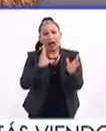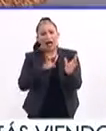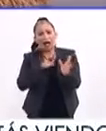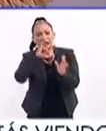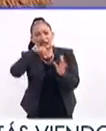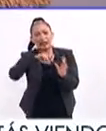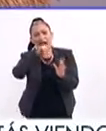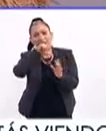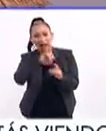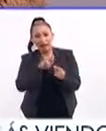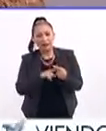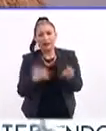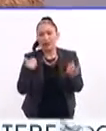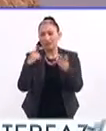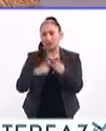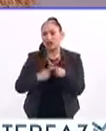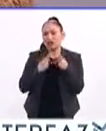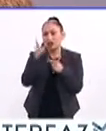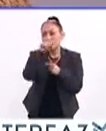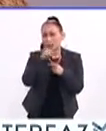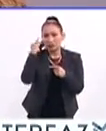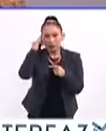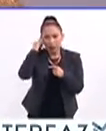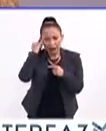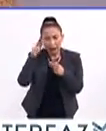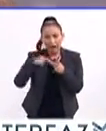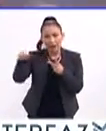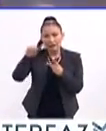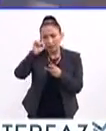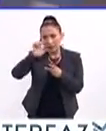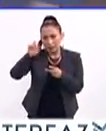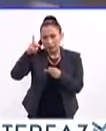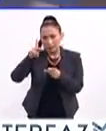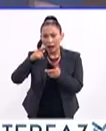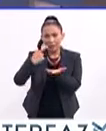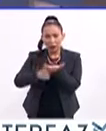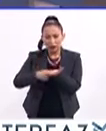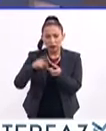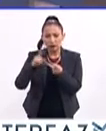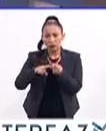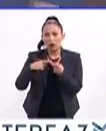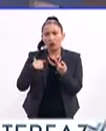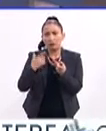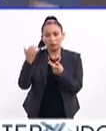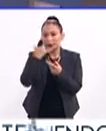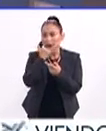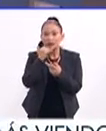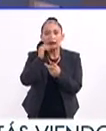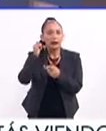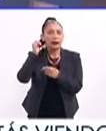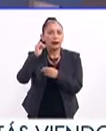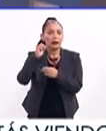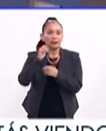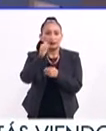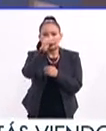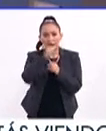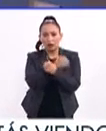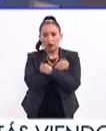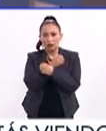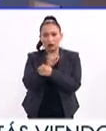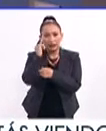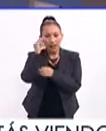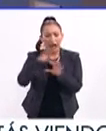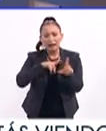INALI, existe la Dirección de Lenguas Indígenas de la Secretaría de Educación Pública, de Educación Indígena, perdón. Existen